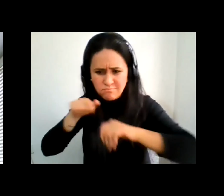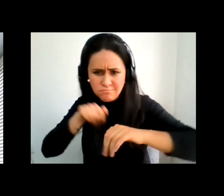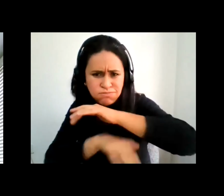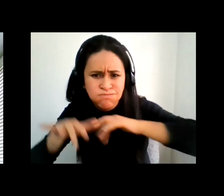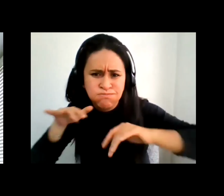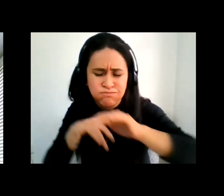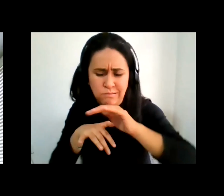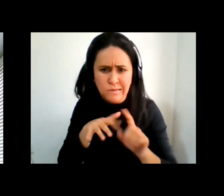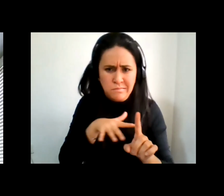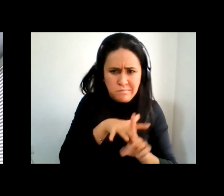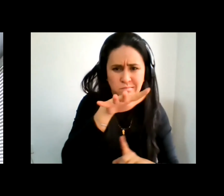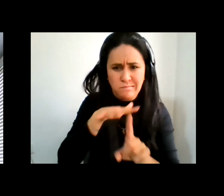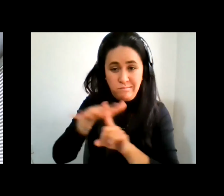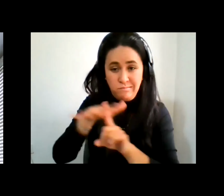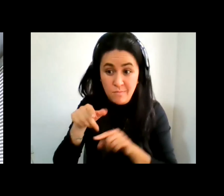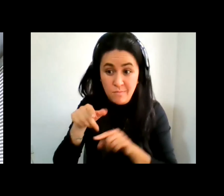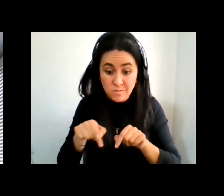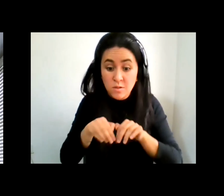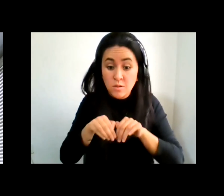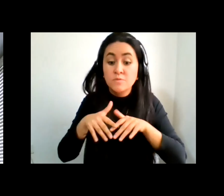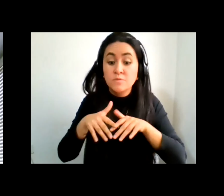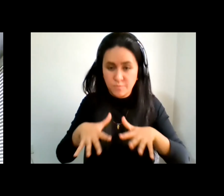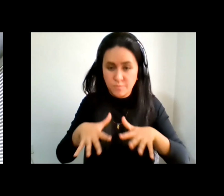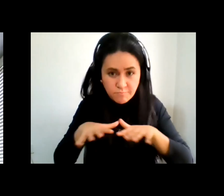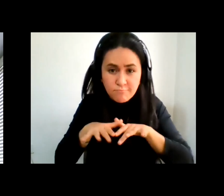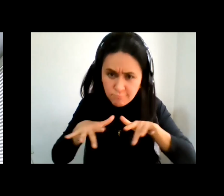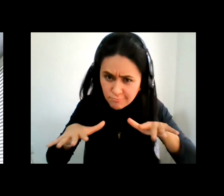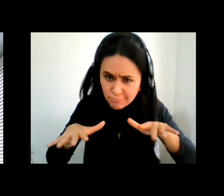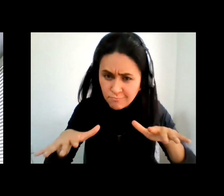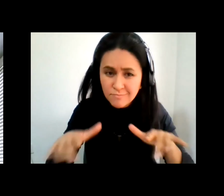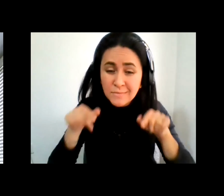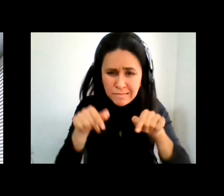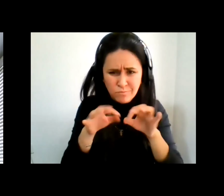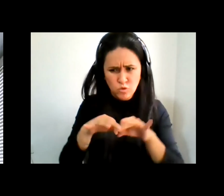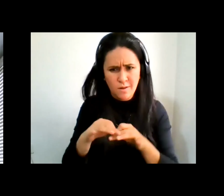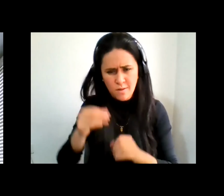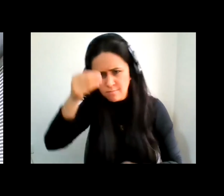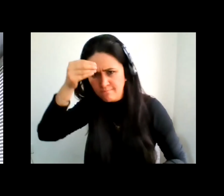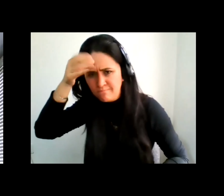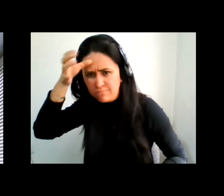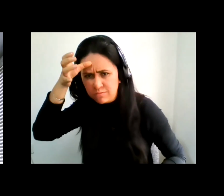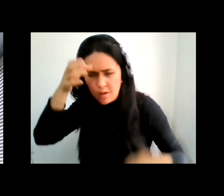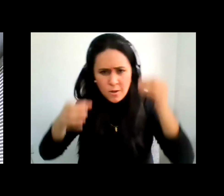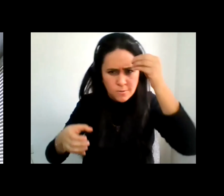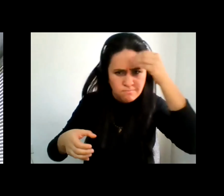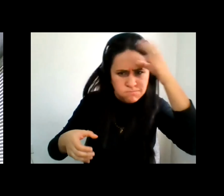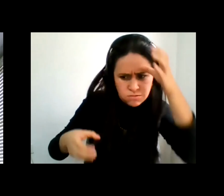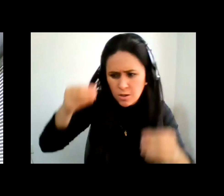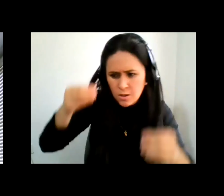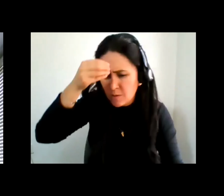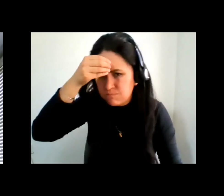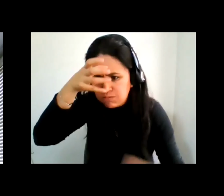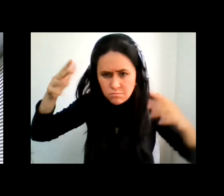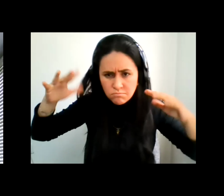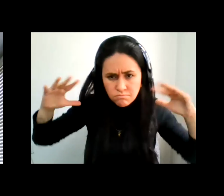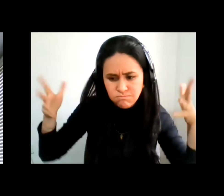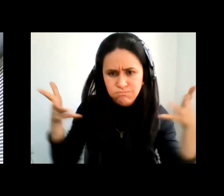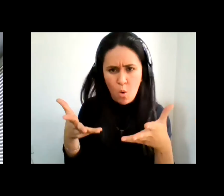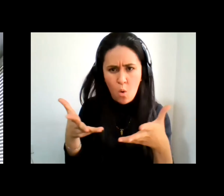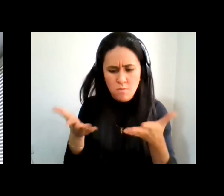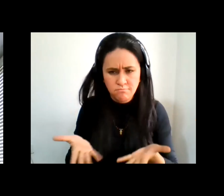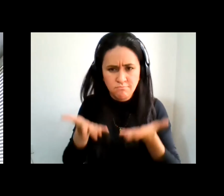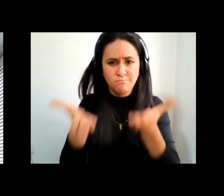fortalecer, creo que ha sido muy claro, el campo de saberes y de prácticas y de competencias de la